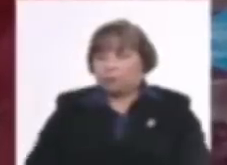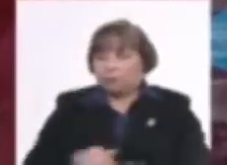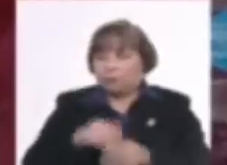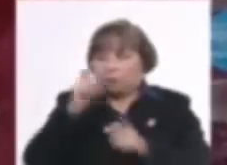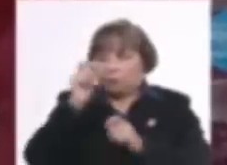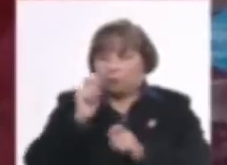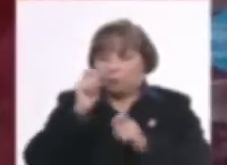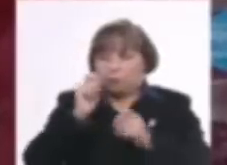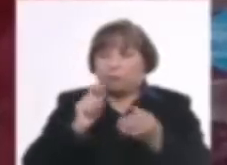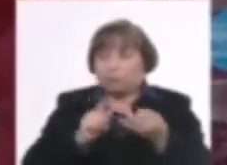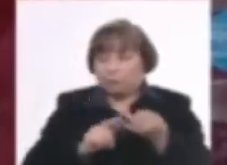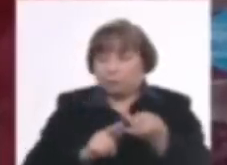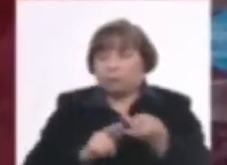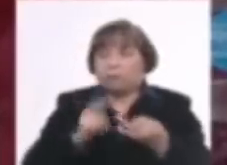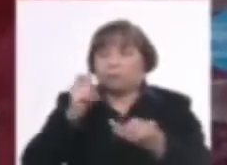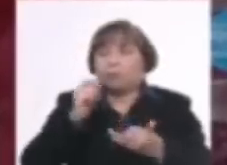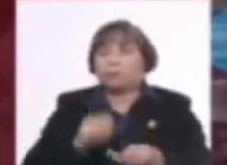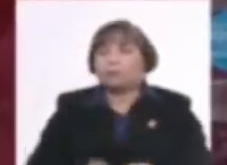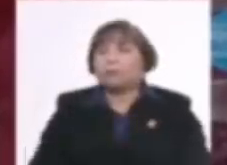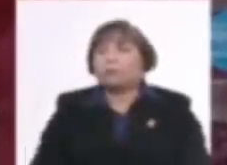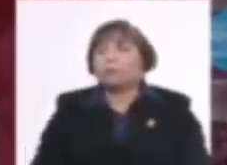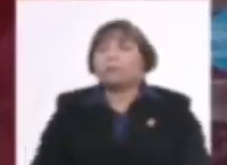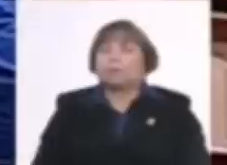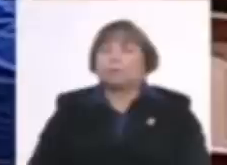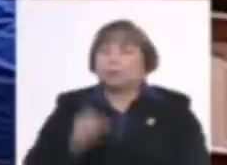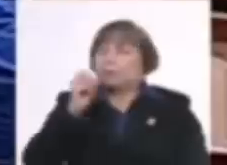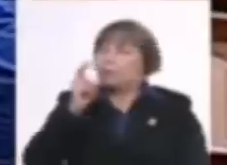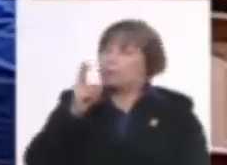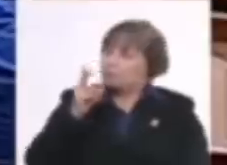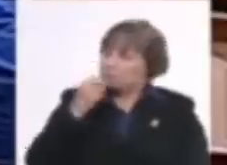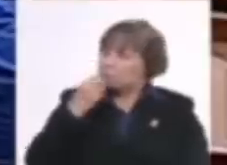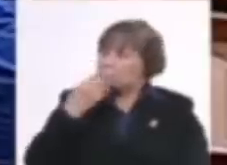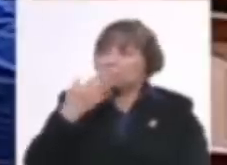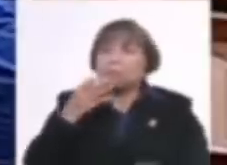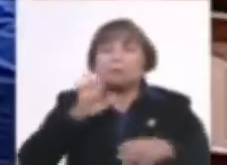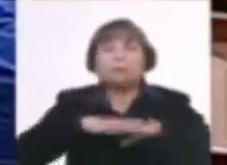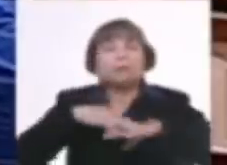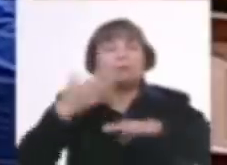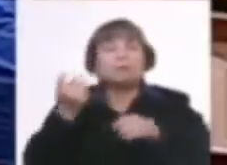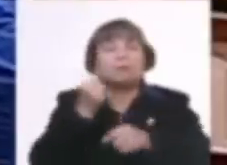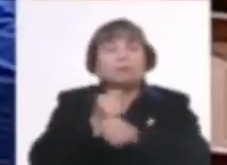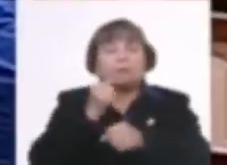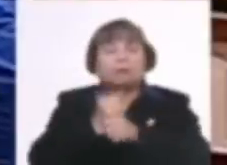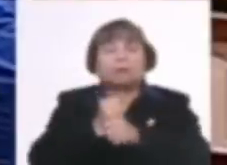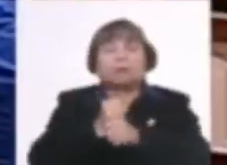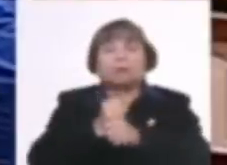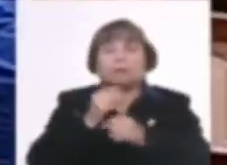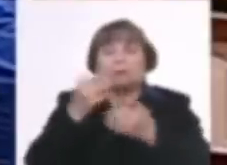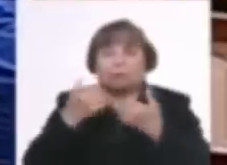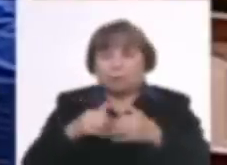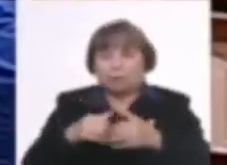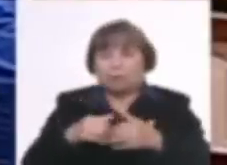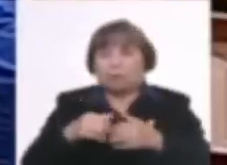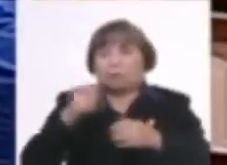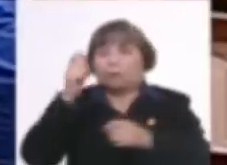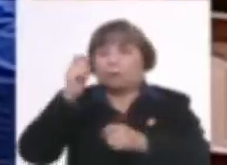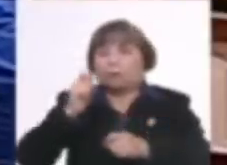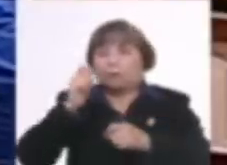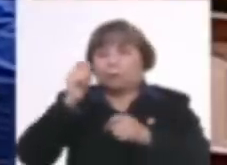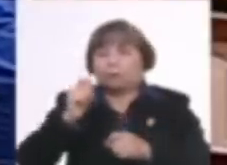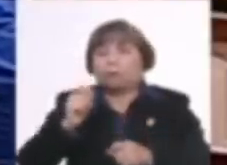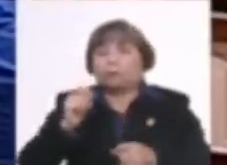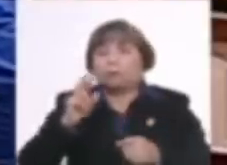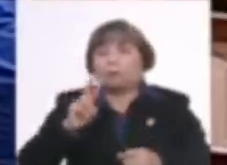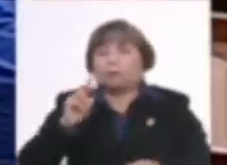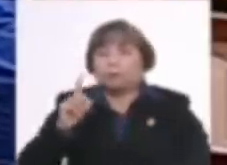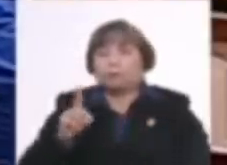2021 en agosto. Sí. Desde agosto. Ok, entonces, después que trabaja en la empresa desde agosto de